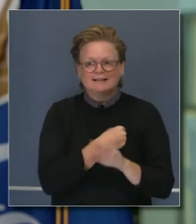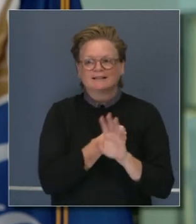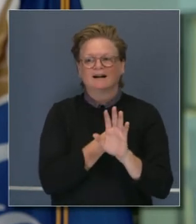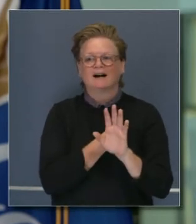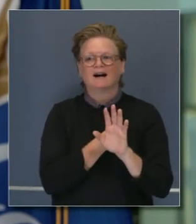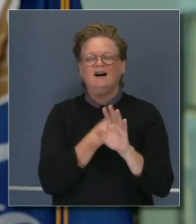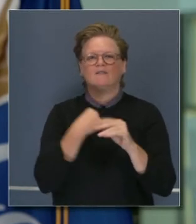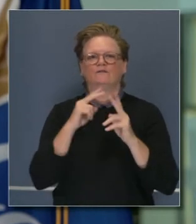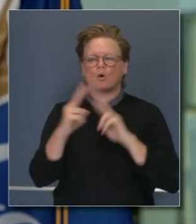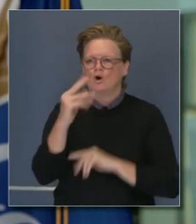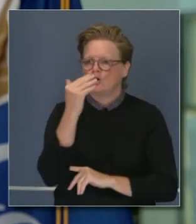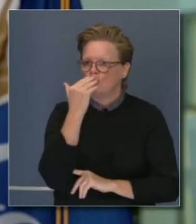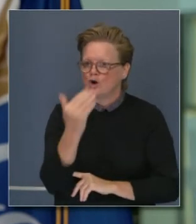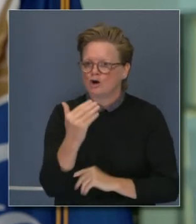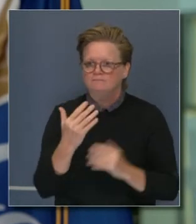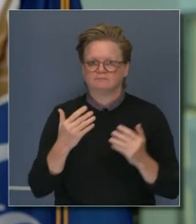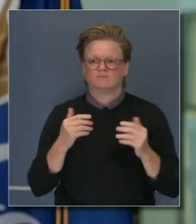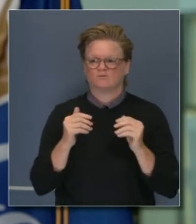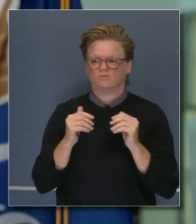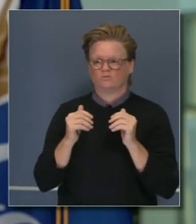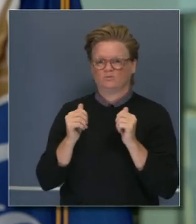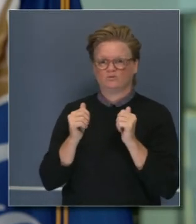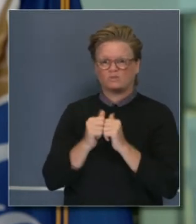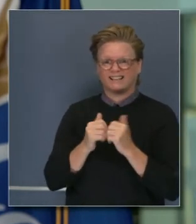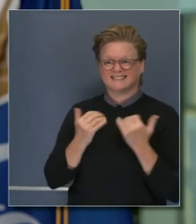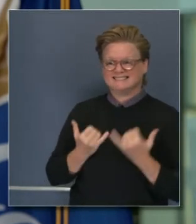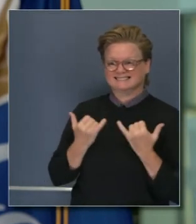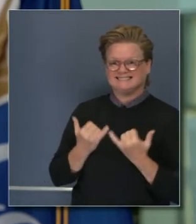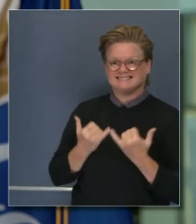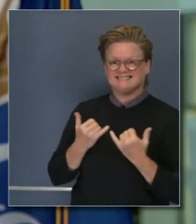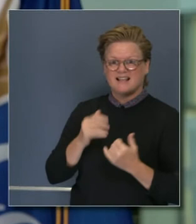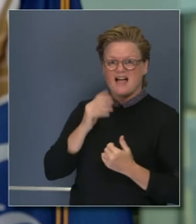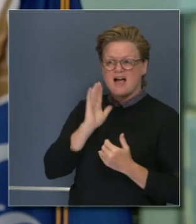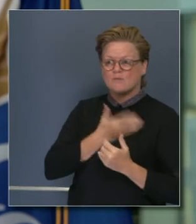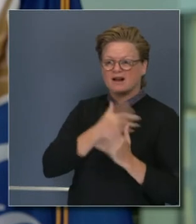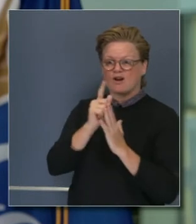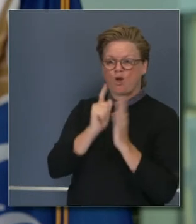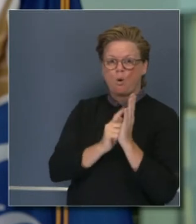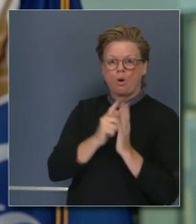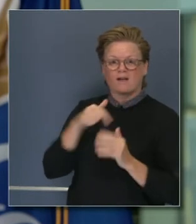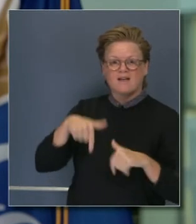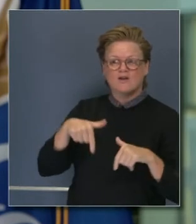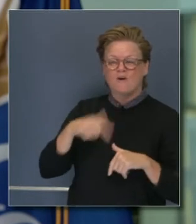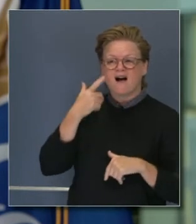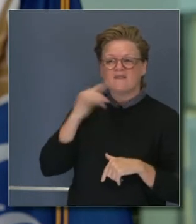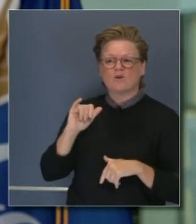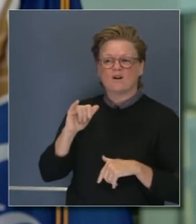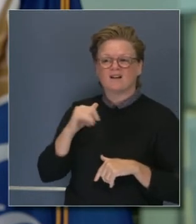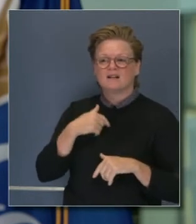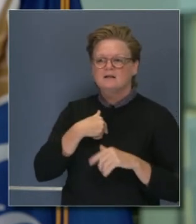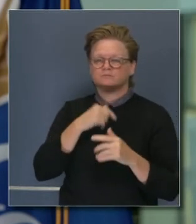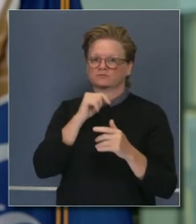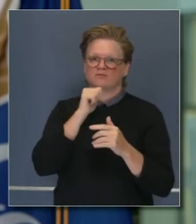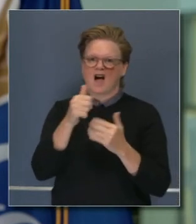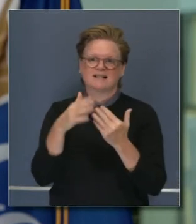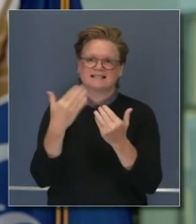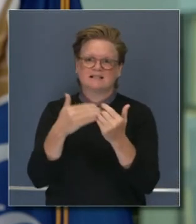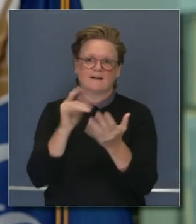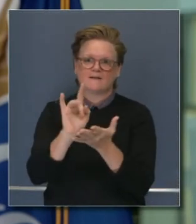California. Estaremos avanzando estas propuestas, lo que hemos concordado con líderes de la legislatura